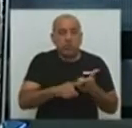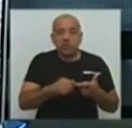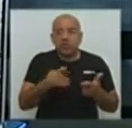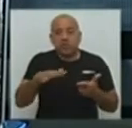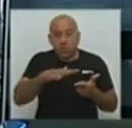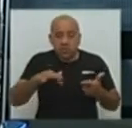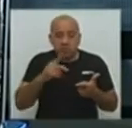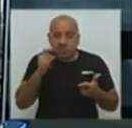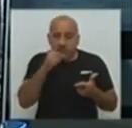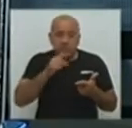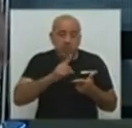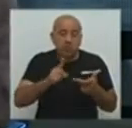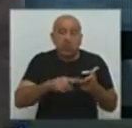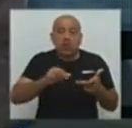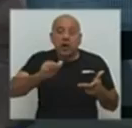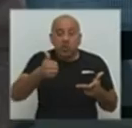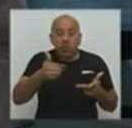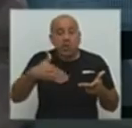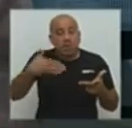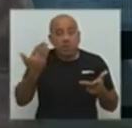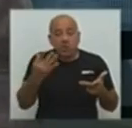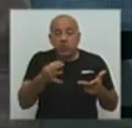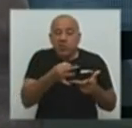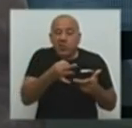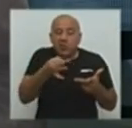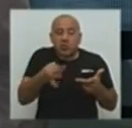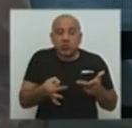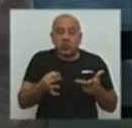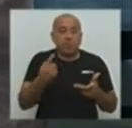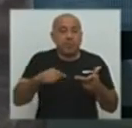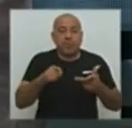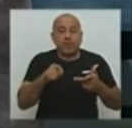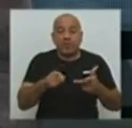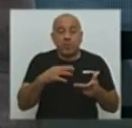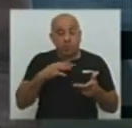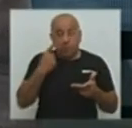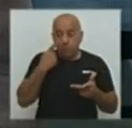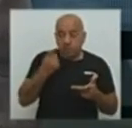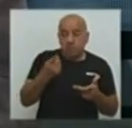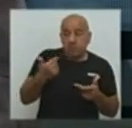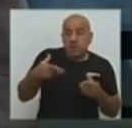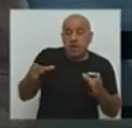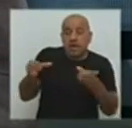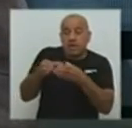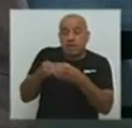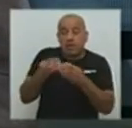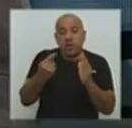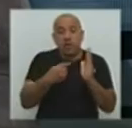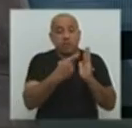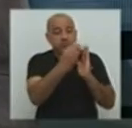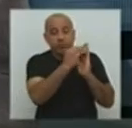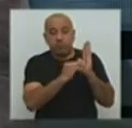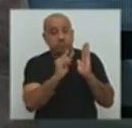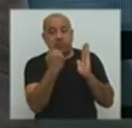ganó con los justos pero terminó ganando el campeonato y cuando uno mira y dice es el equipo que hizo más puntos y por lo tanto fue